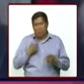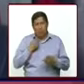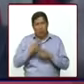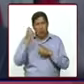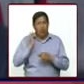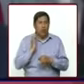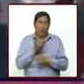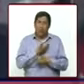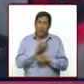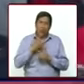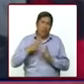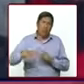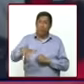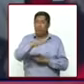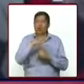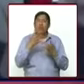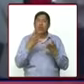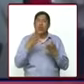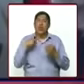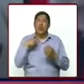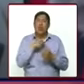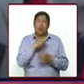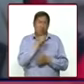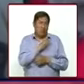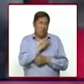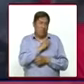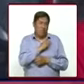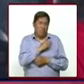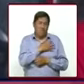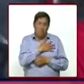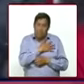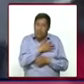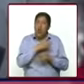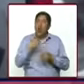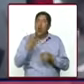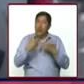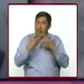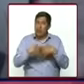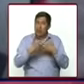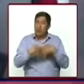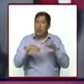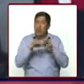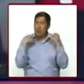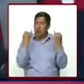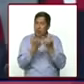nuestro medio ambiente. Entonces queremos concientizar y que los demás empresas e